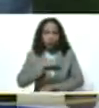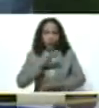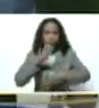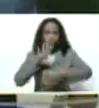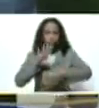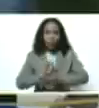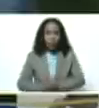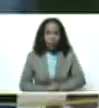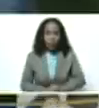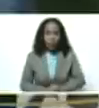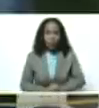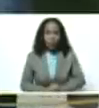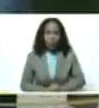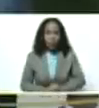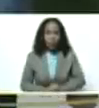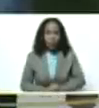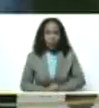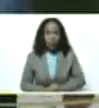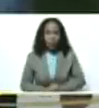América: